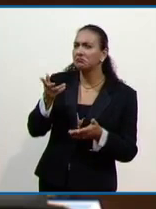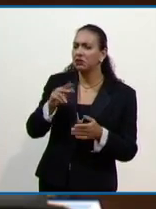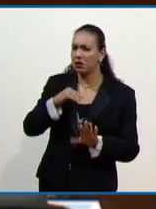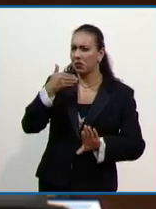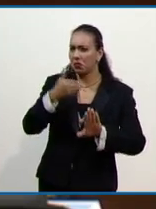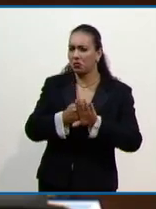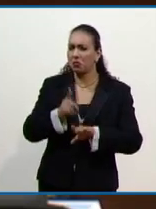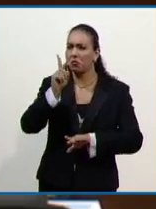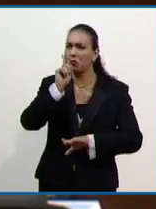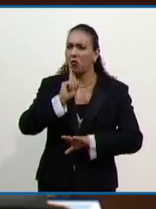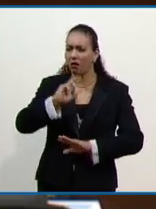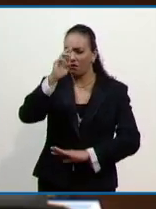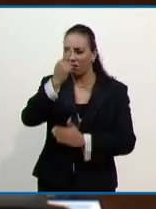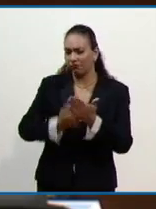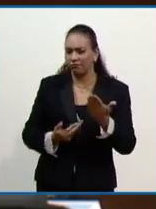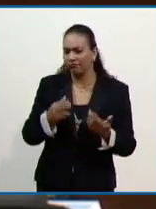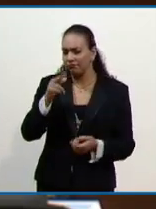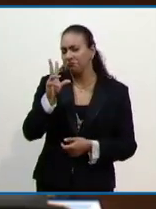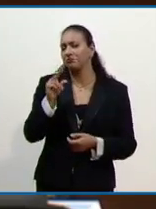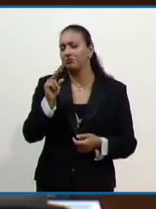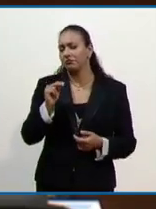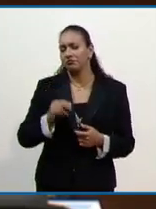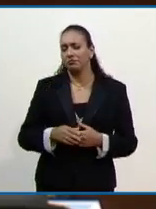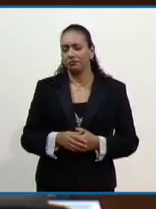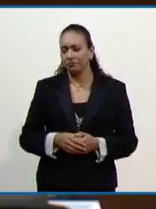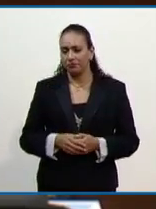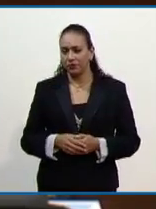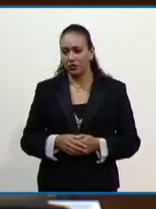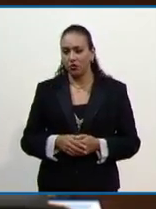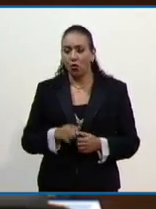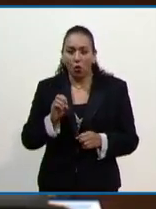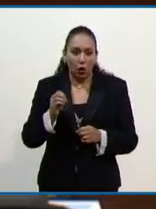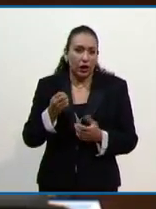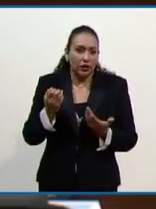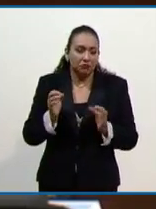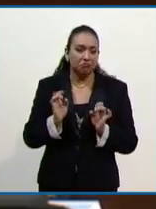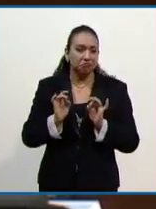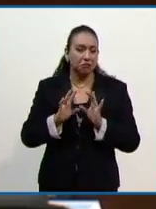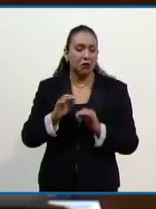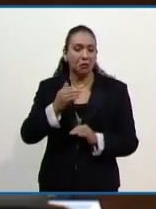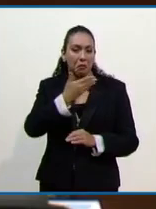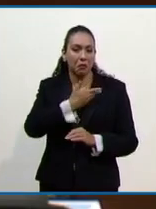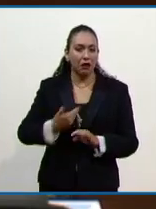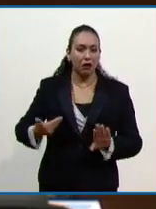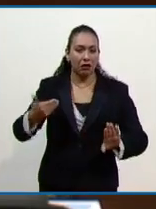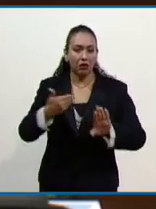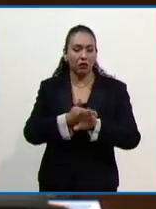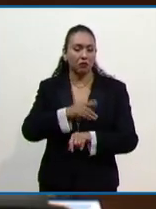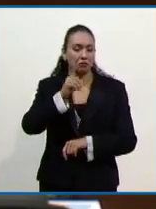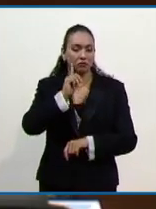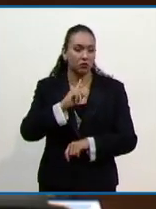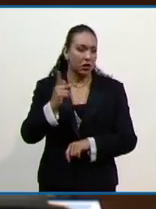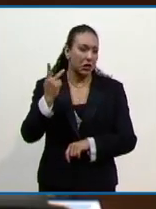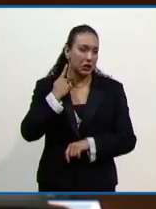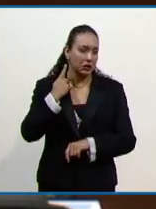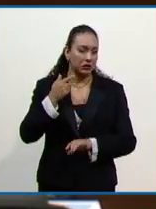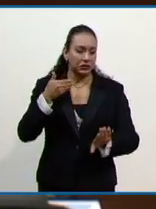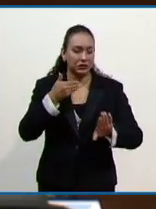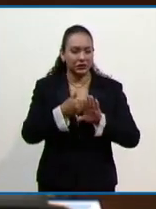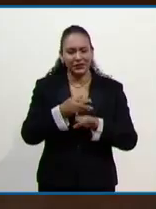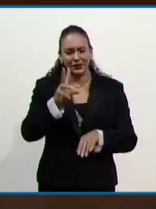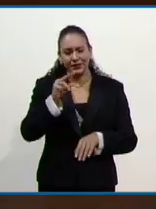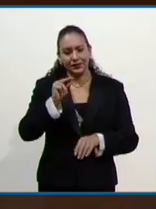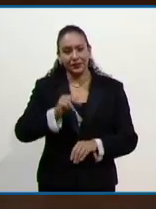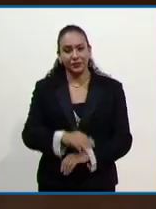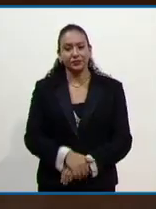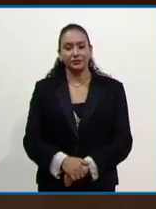que se haya cometido actos, declaraciones que constituyan violencia política en razón de